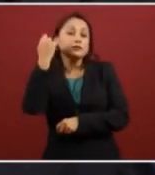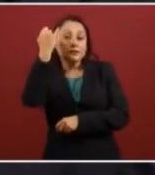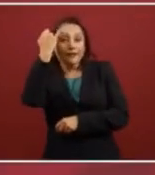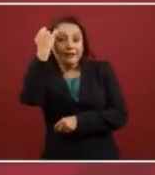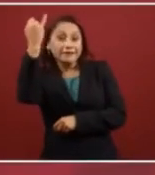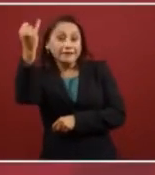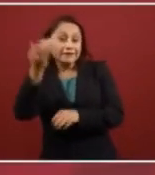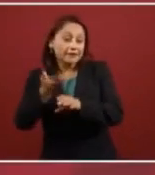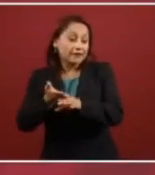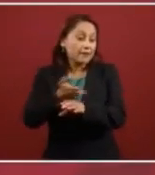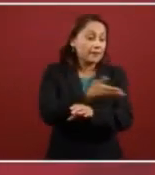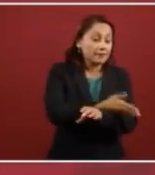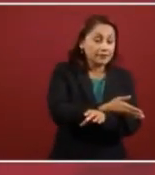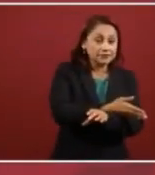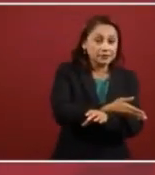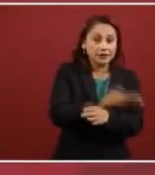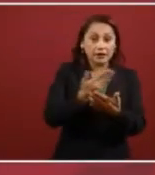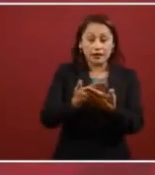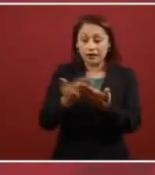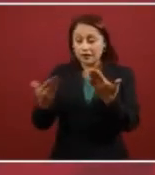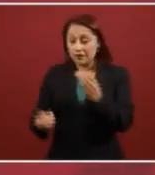same schemes de